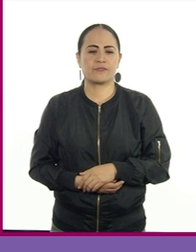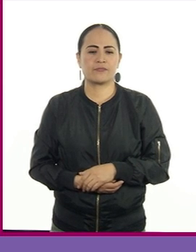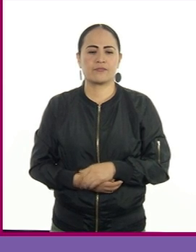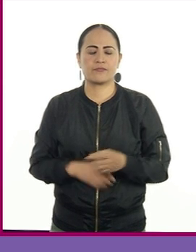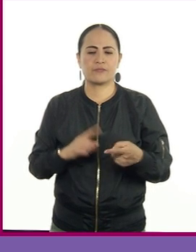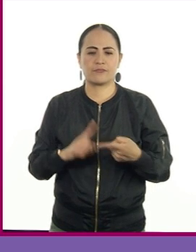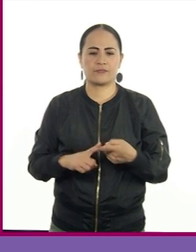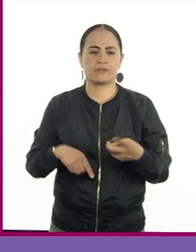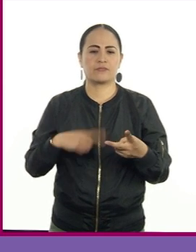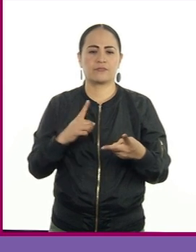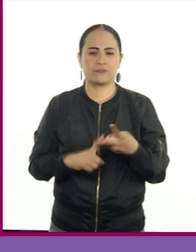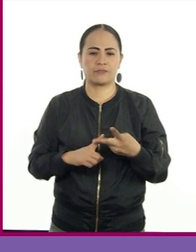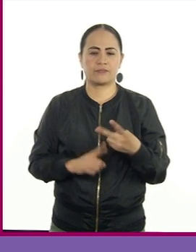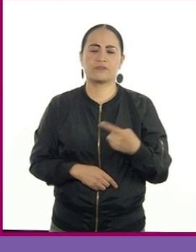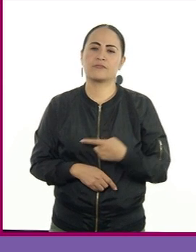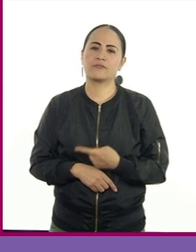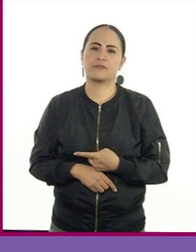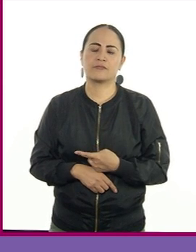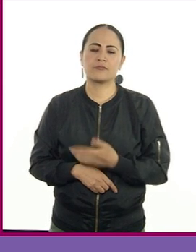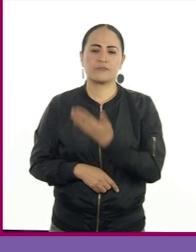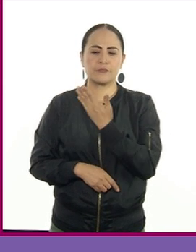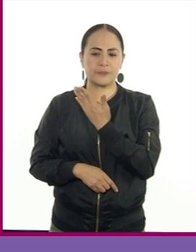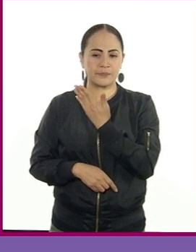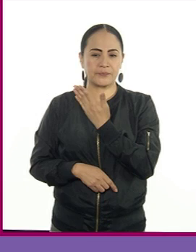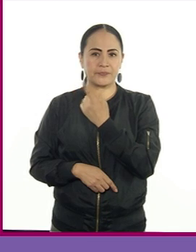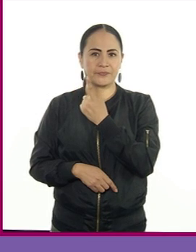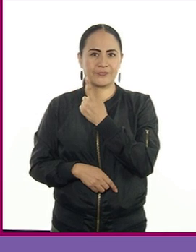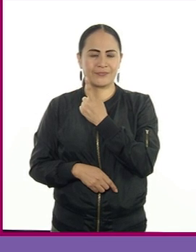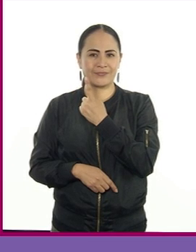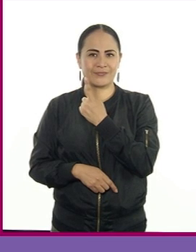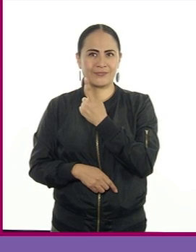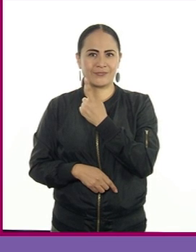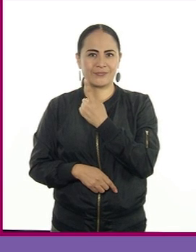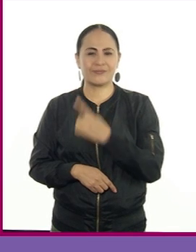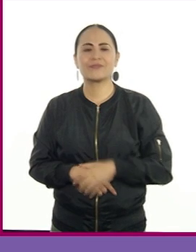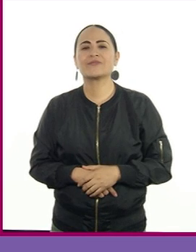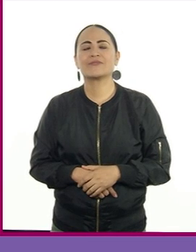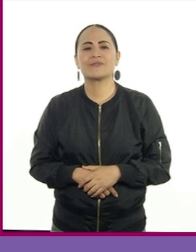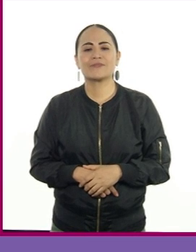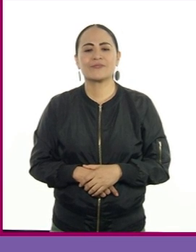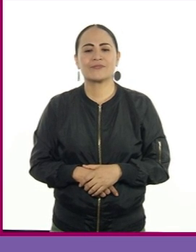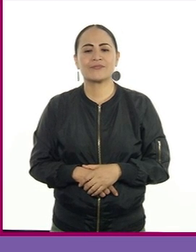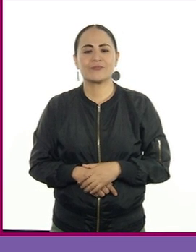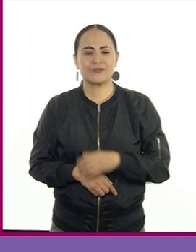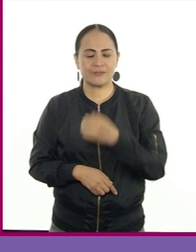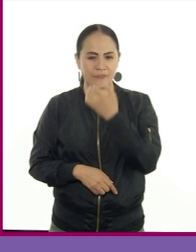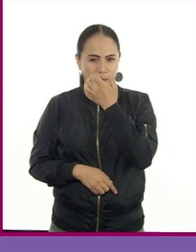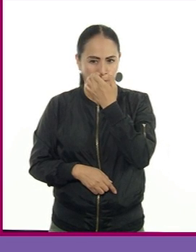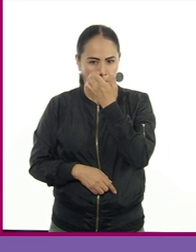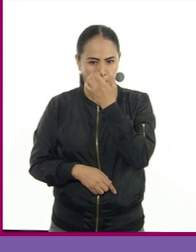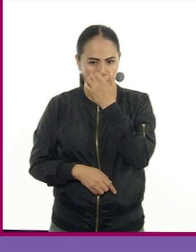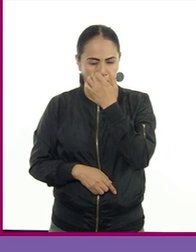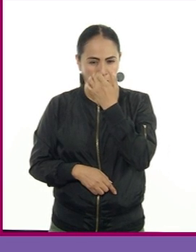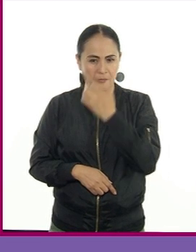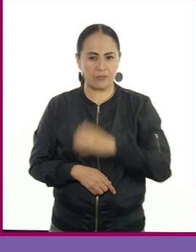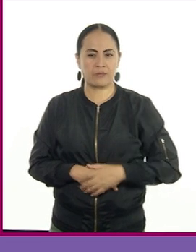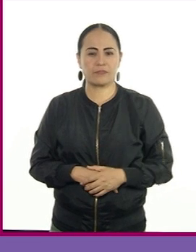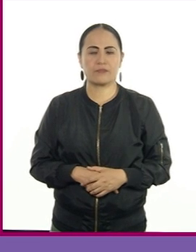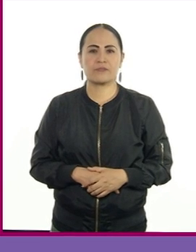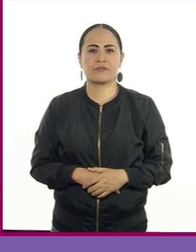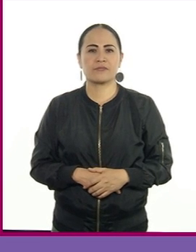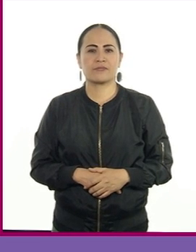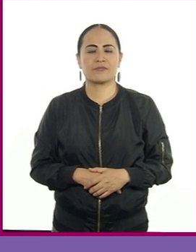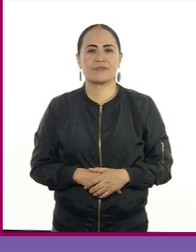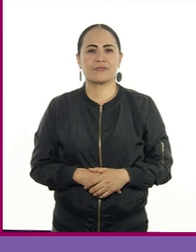tener una sociedad dispuesta a reconocer y valorar las diferencias, evitar los